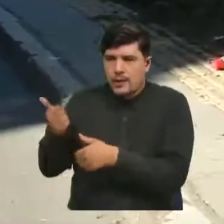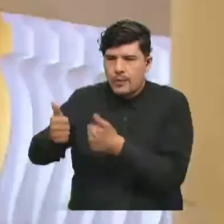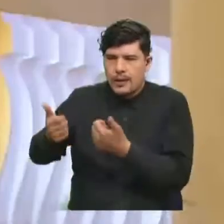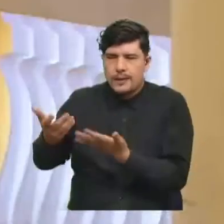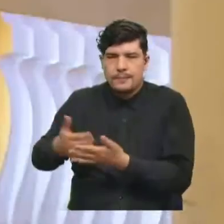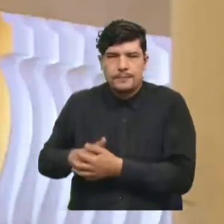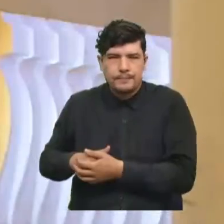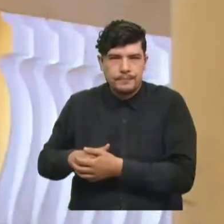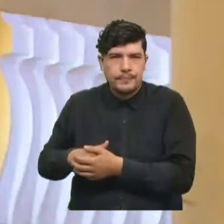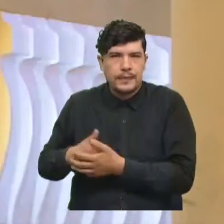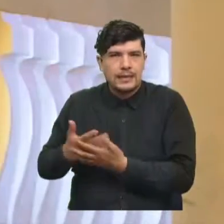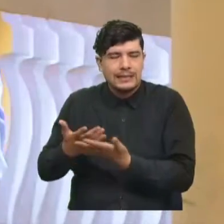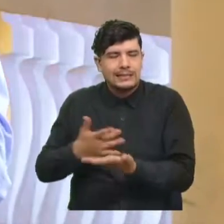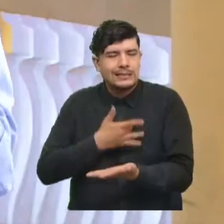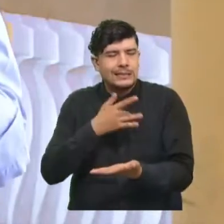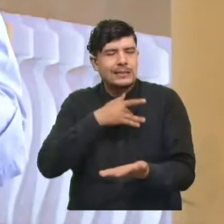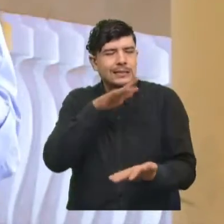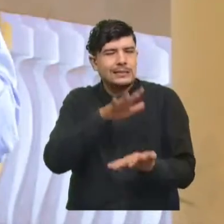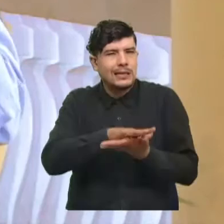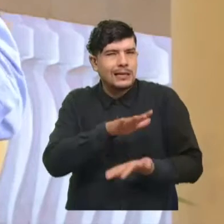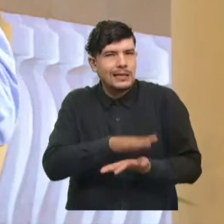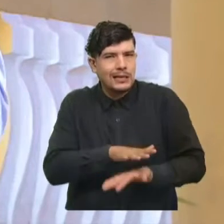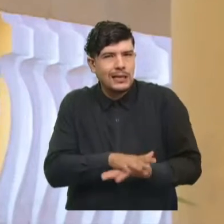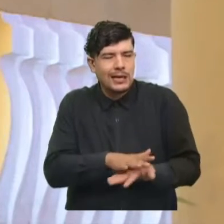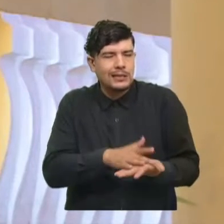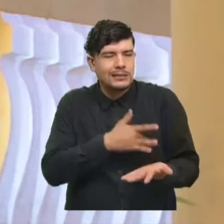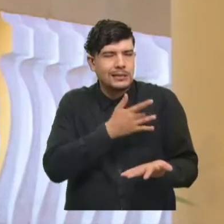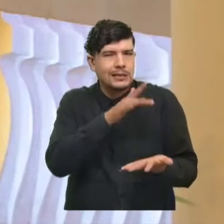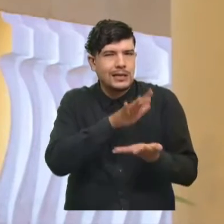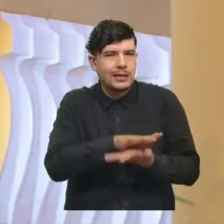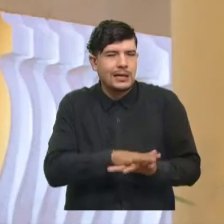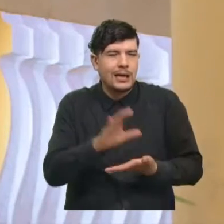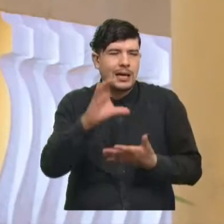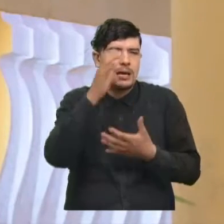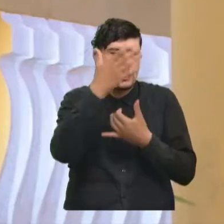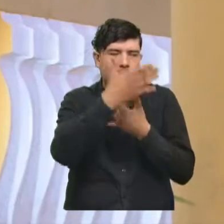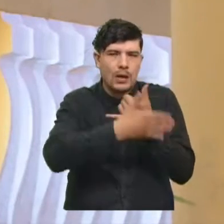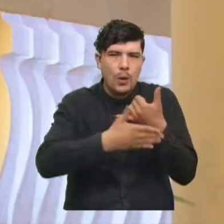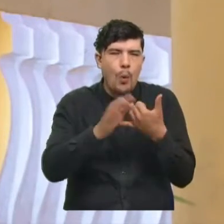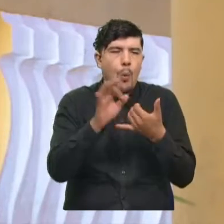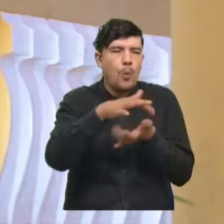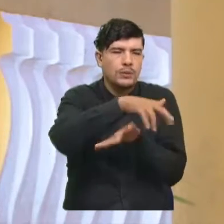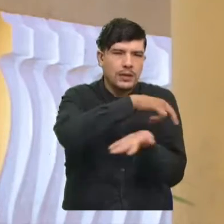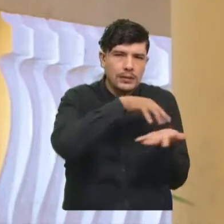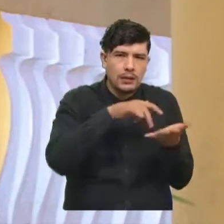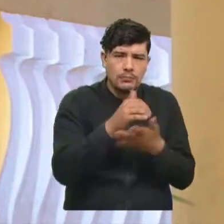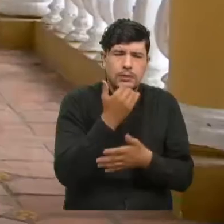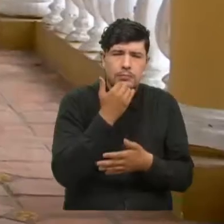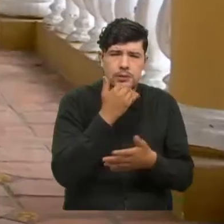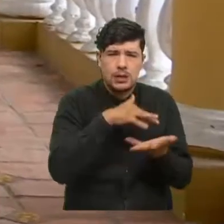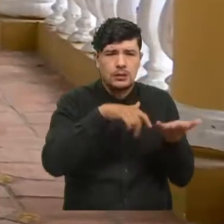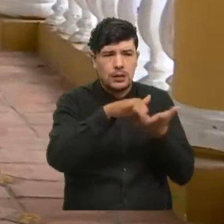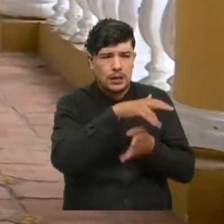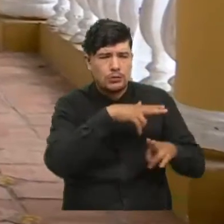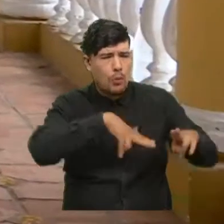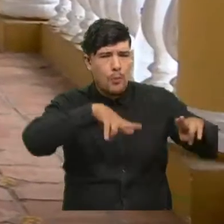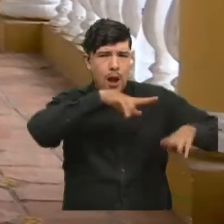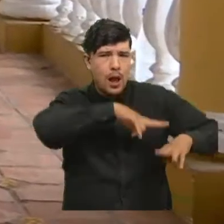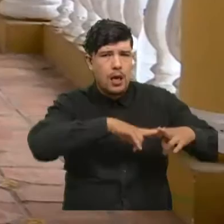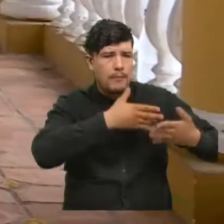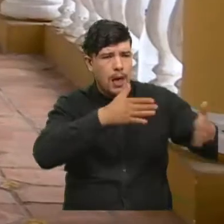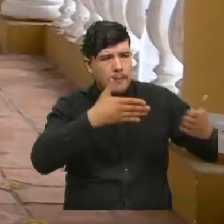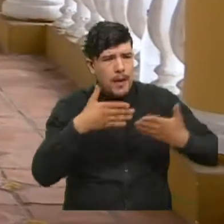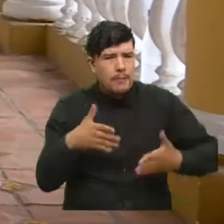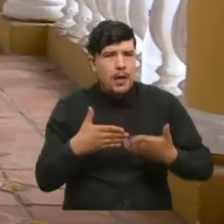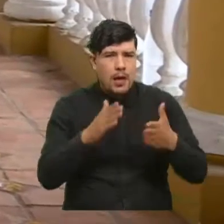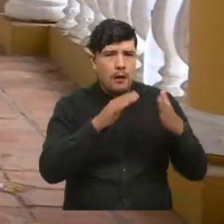tranquilidad en todo el territorio porque si bien es cierto santander puede gozar de normalidad de cierta